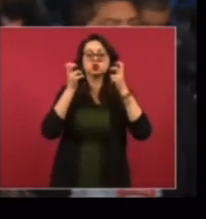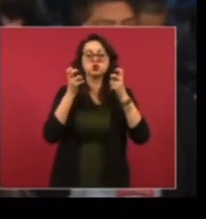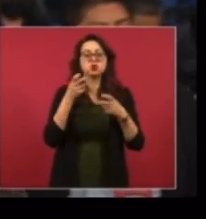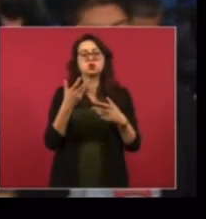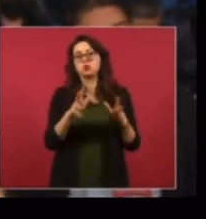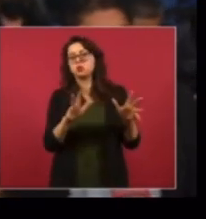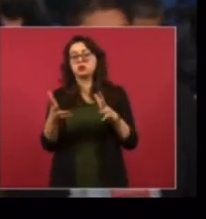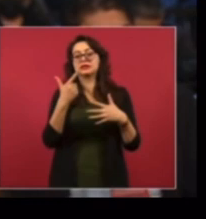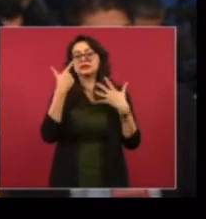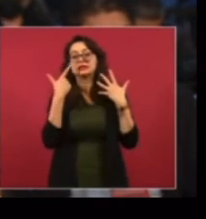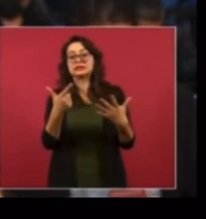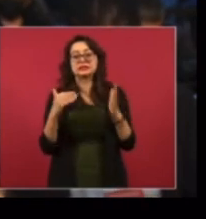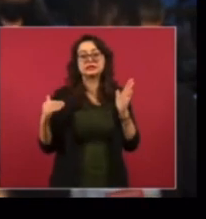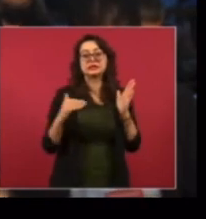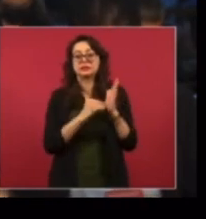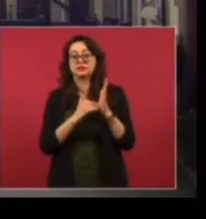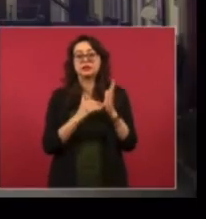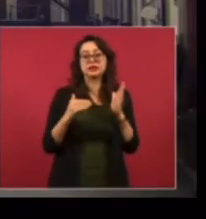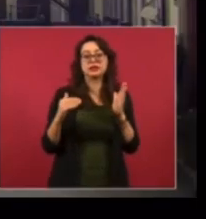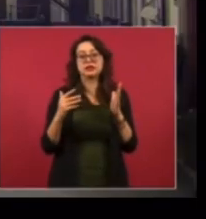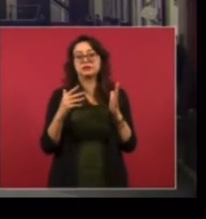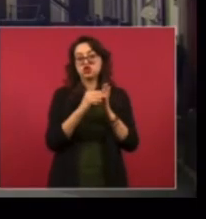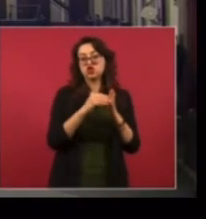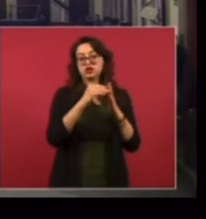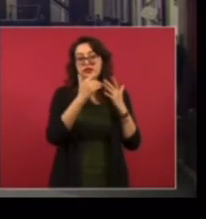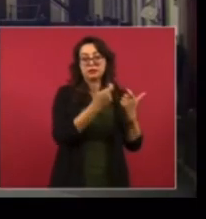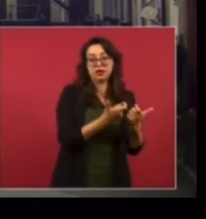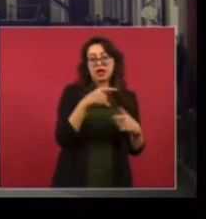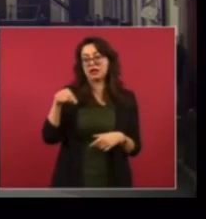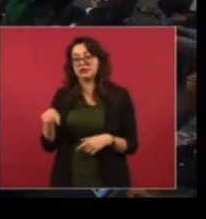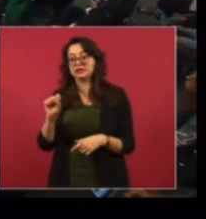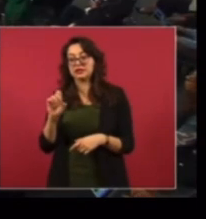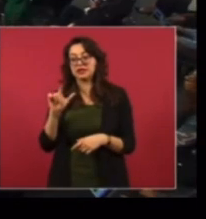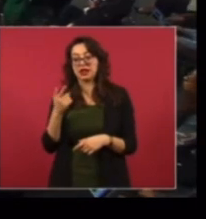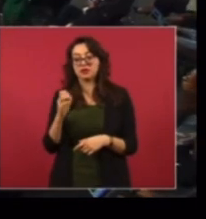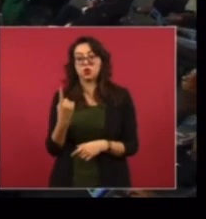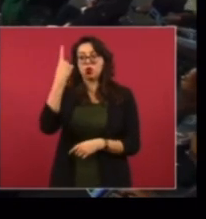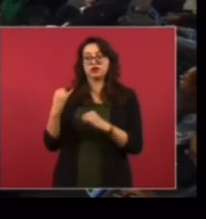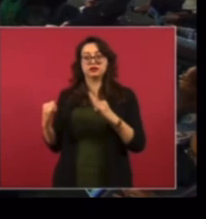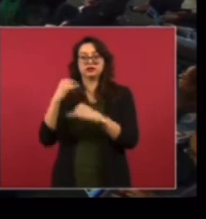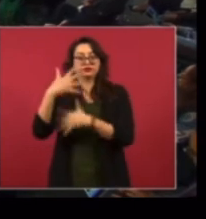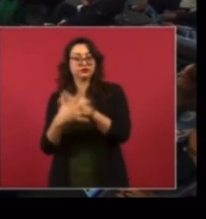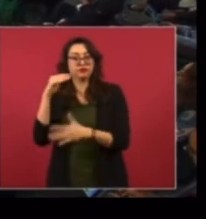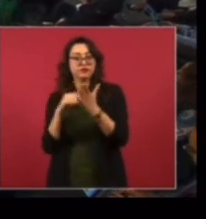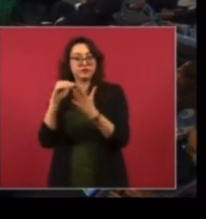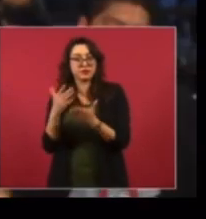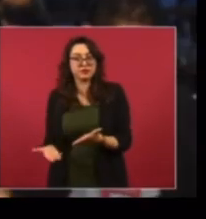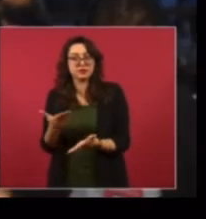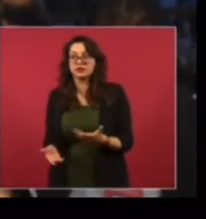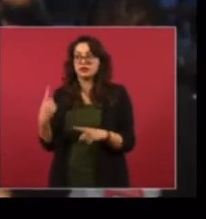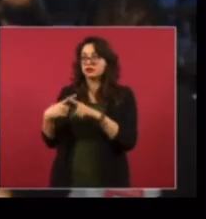millones de pesos entre 11 dependencias aquí es una sola dependencia y más de 15.000 millones y no vemos a alguien que caiga en el caso de